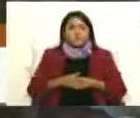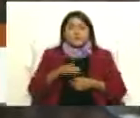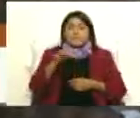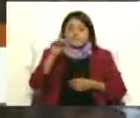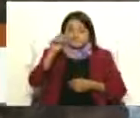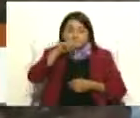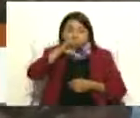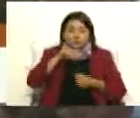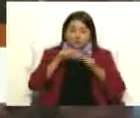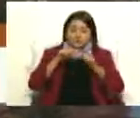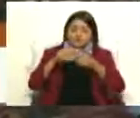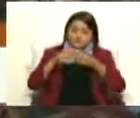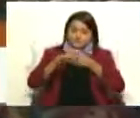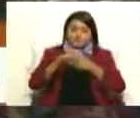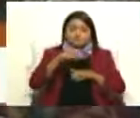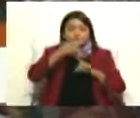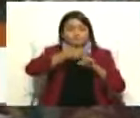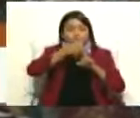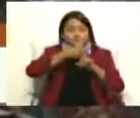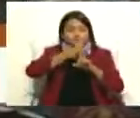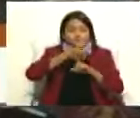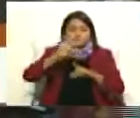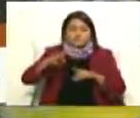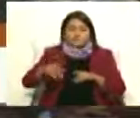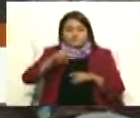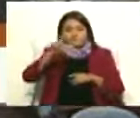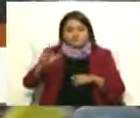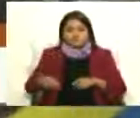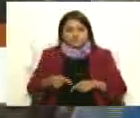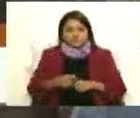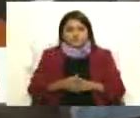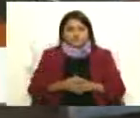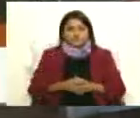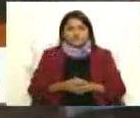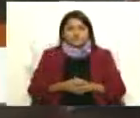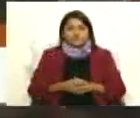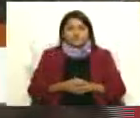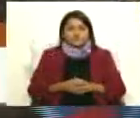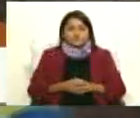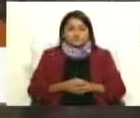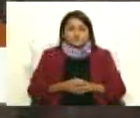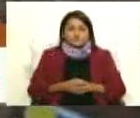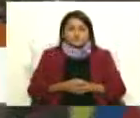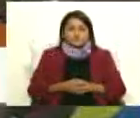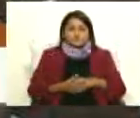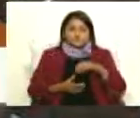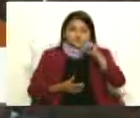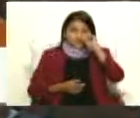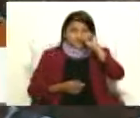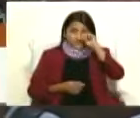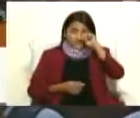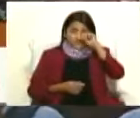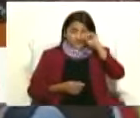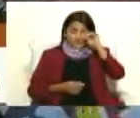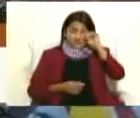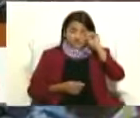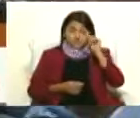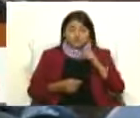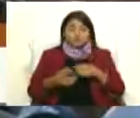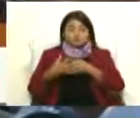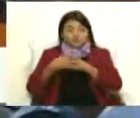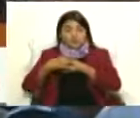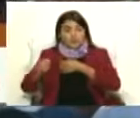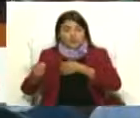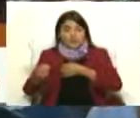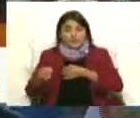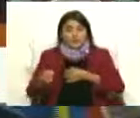historia, defendiendo nuestra Guayana Esequiba sagrada, que fue despojada, arrebatada,